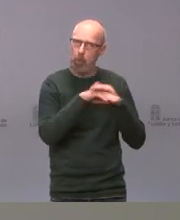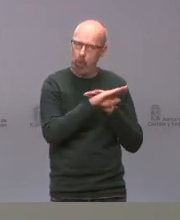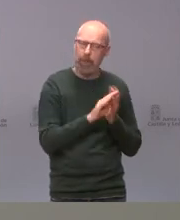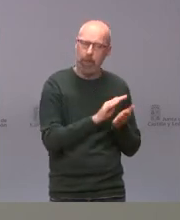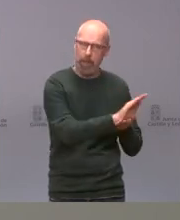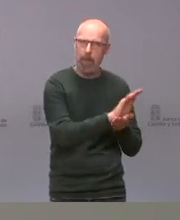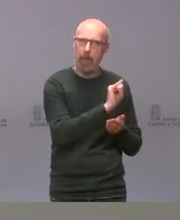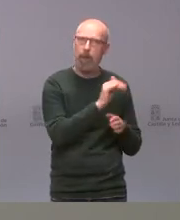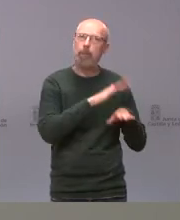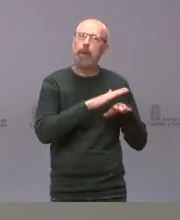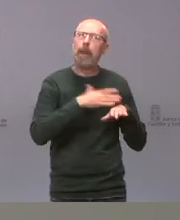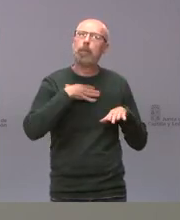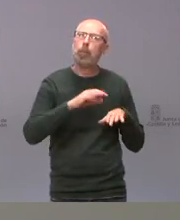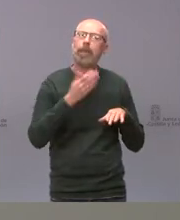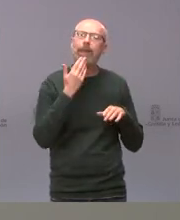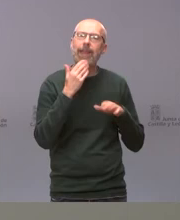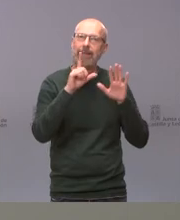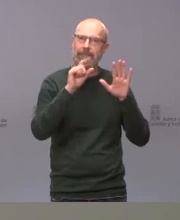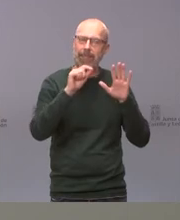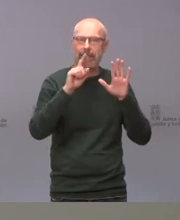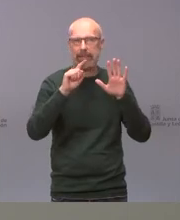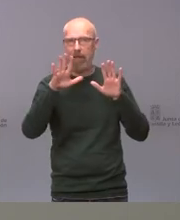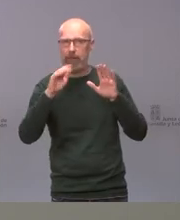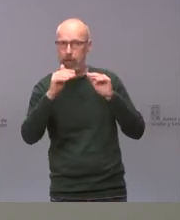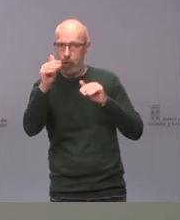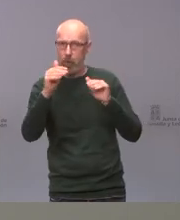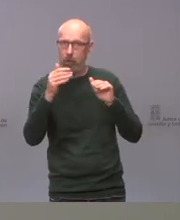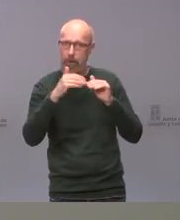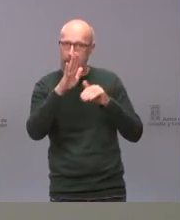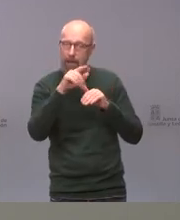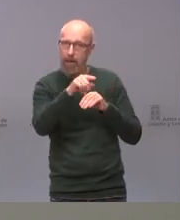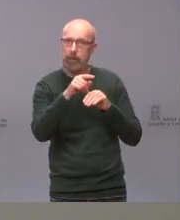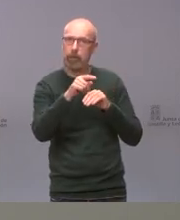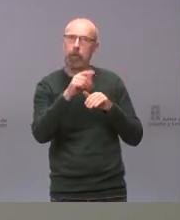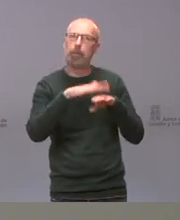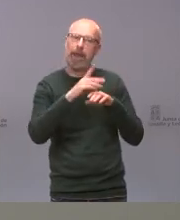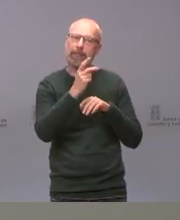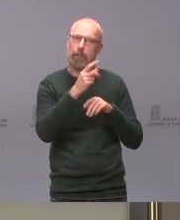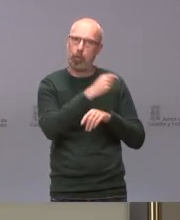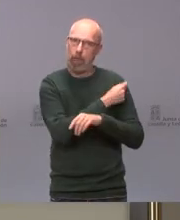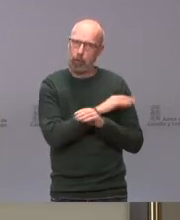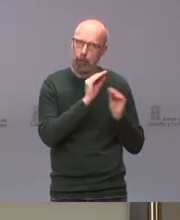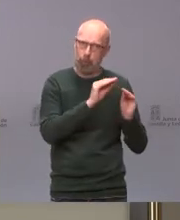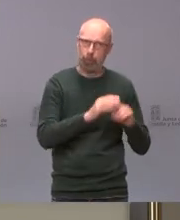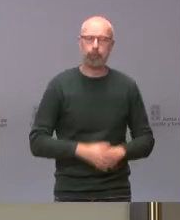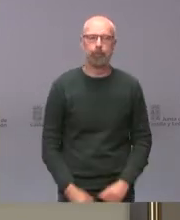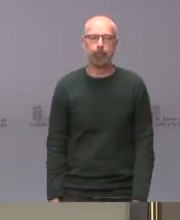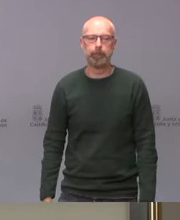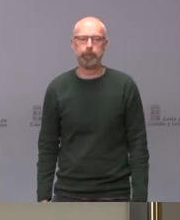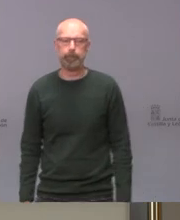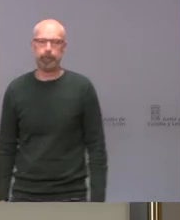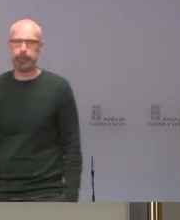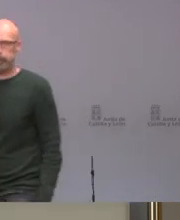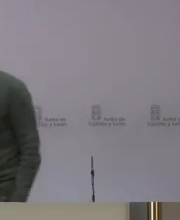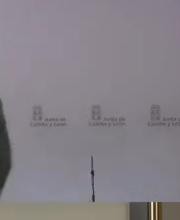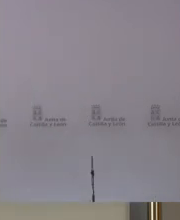dosis en los mayores de 60-65 años, que es donde estamos poniendo las de AstraZeneca. Ah, perdón. Sí. Yo quería